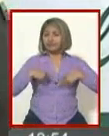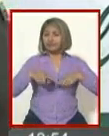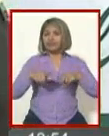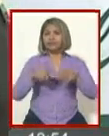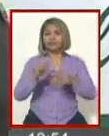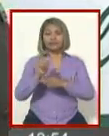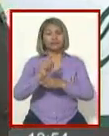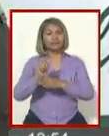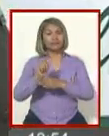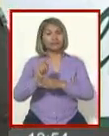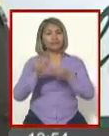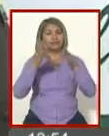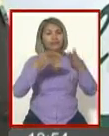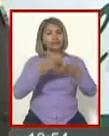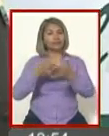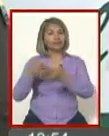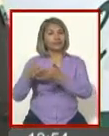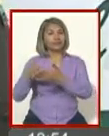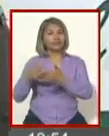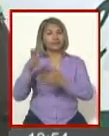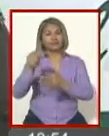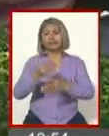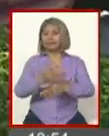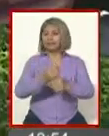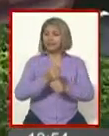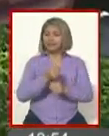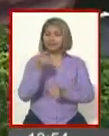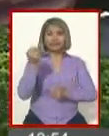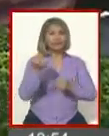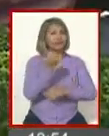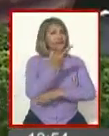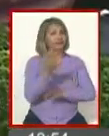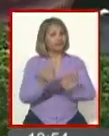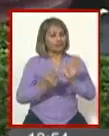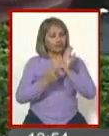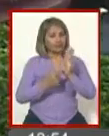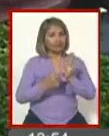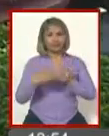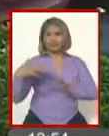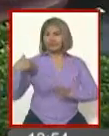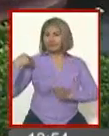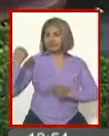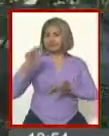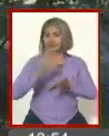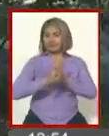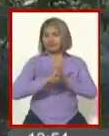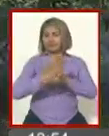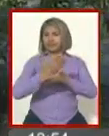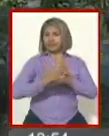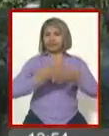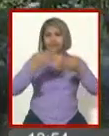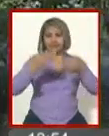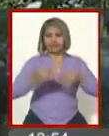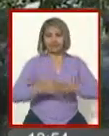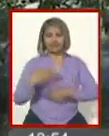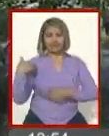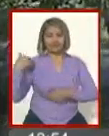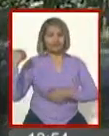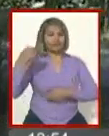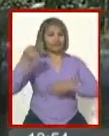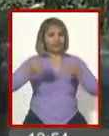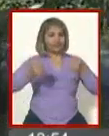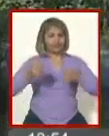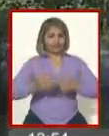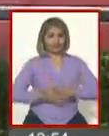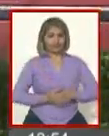gente, los talleres, garajes, no reciban ningún vehículo que no demuestre el propietario ser legítimo, dueño de ese